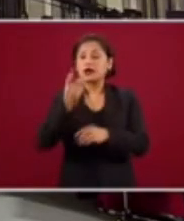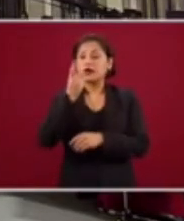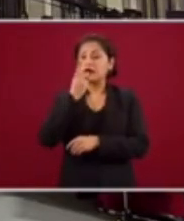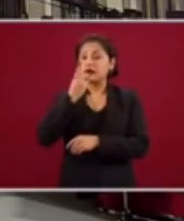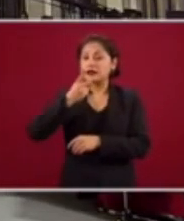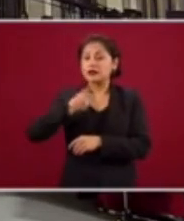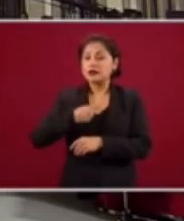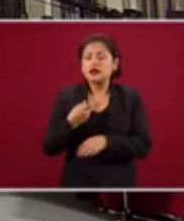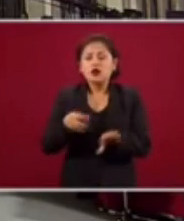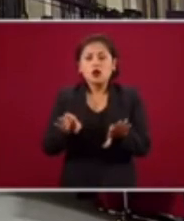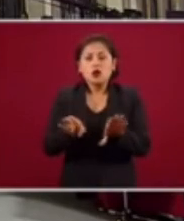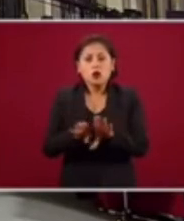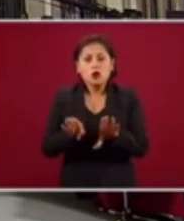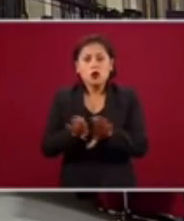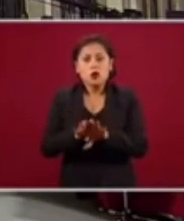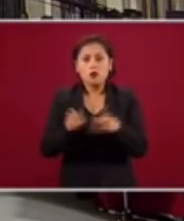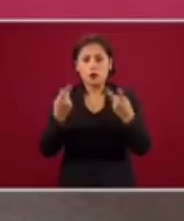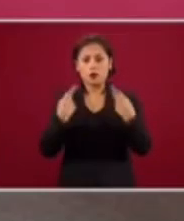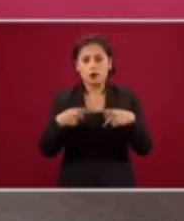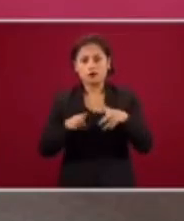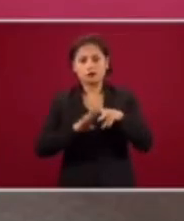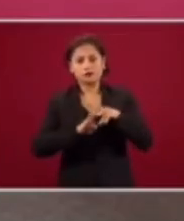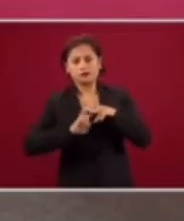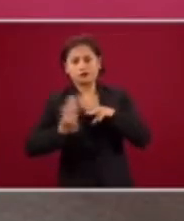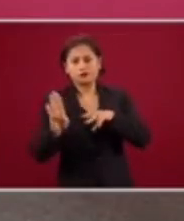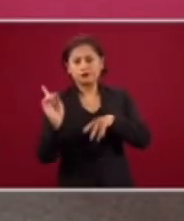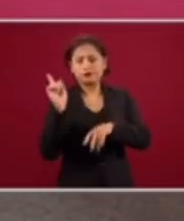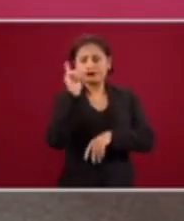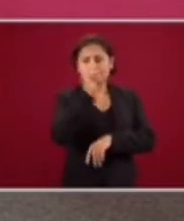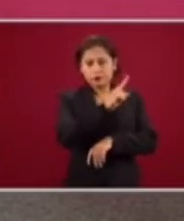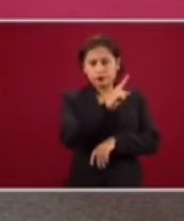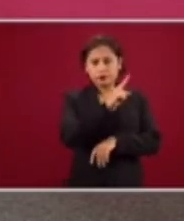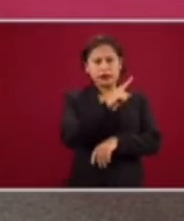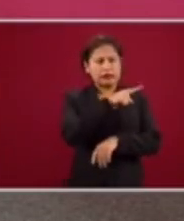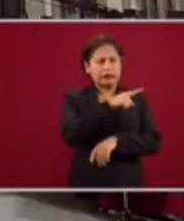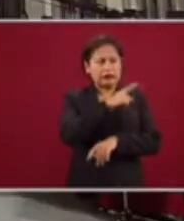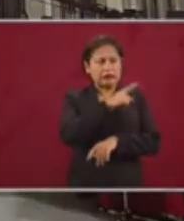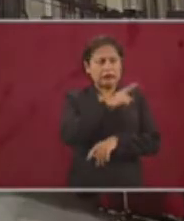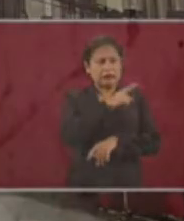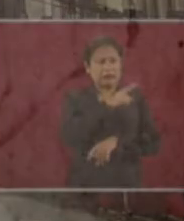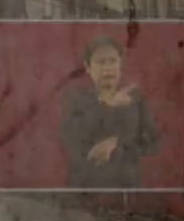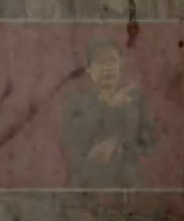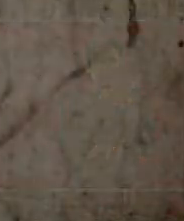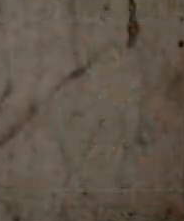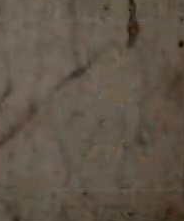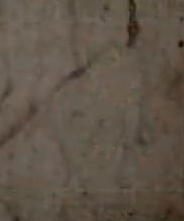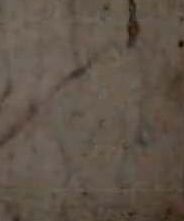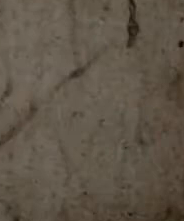tener estos créditos del Infonavit. Queda pendiente. Muchas